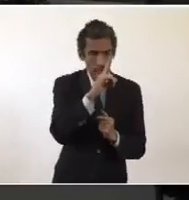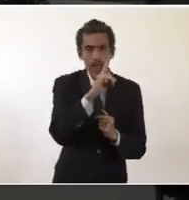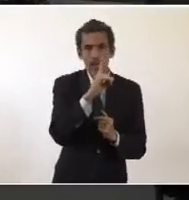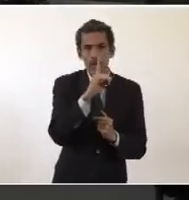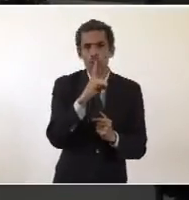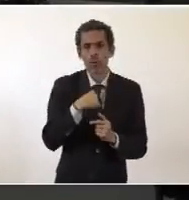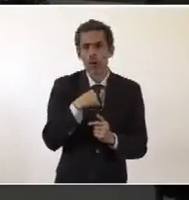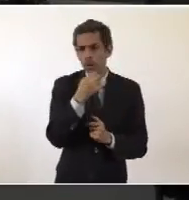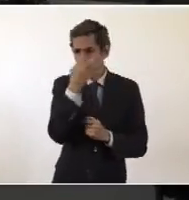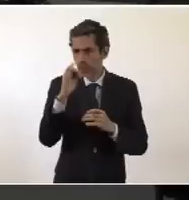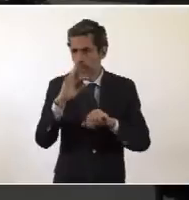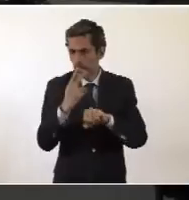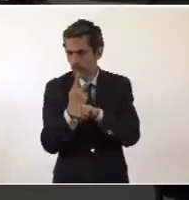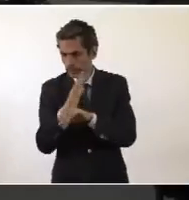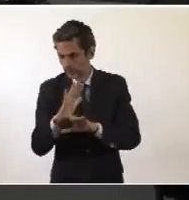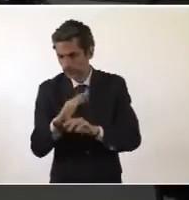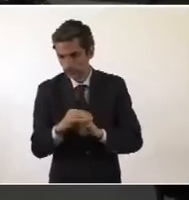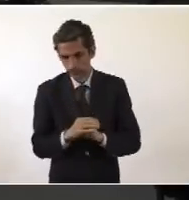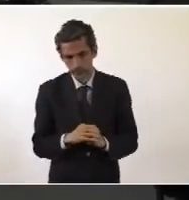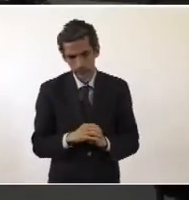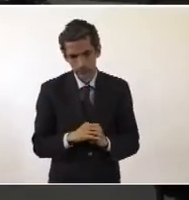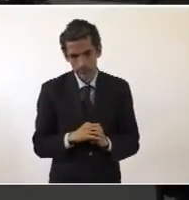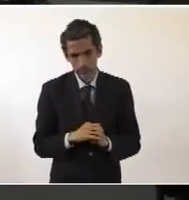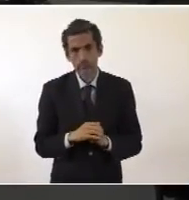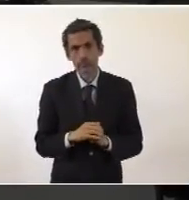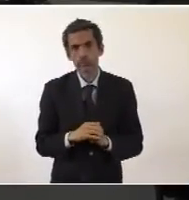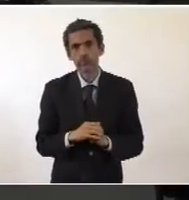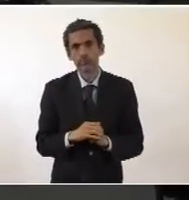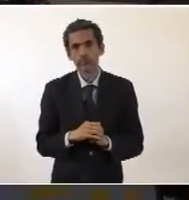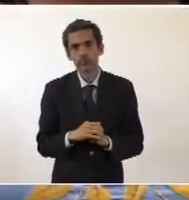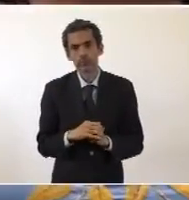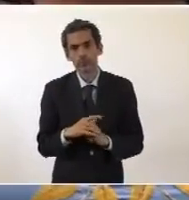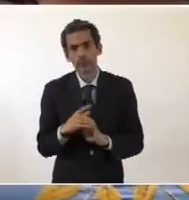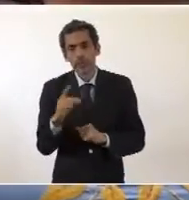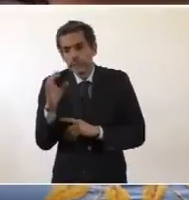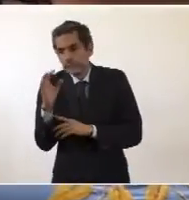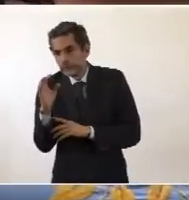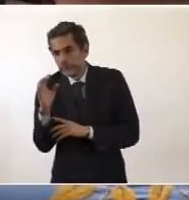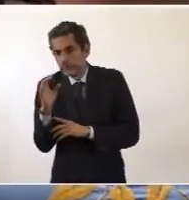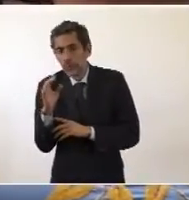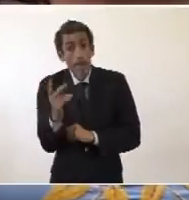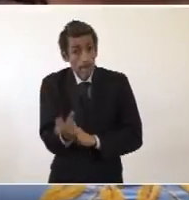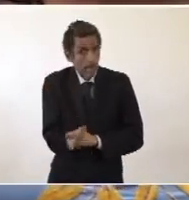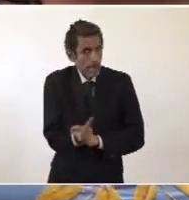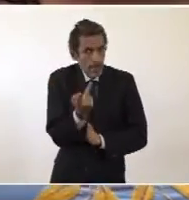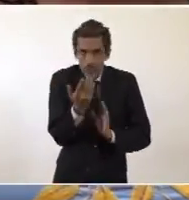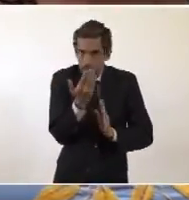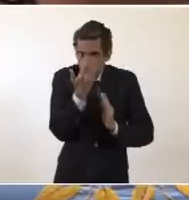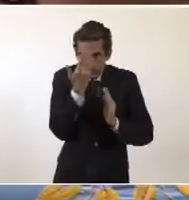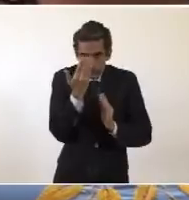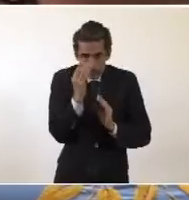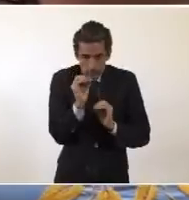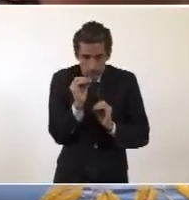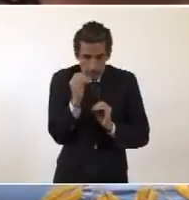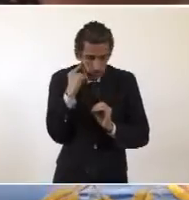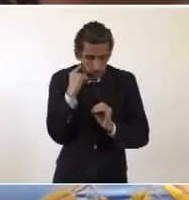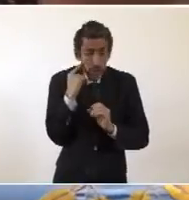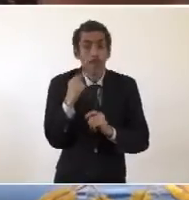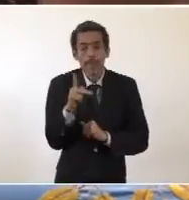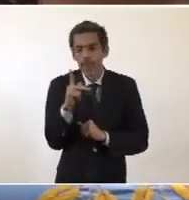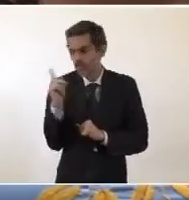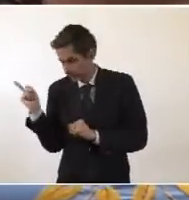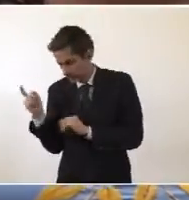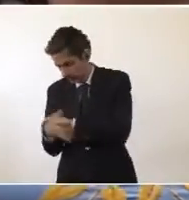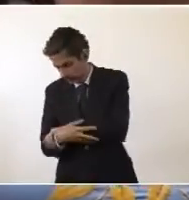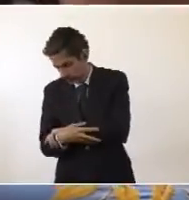anunciar en los próximos días. Sí, también se podrían cerrar, pero nos vamos a poner de acuerdo con la CANIRAC para